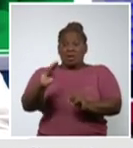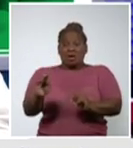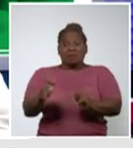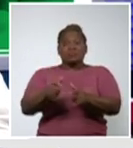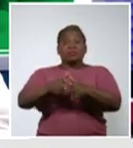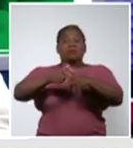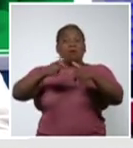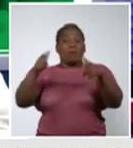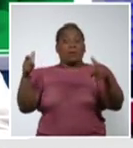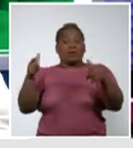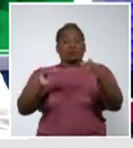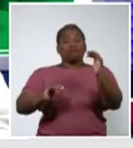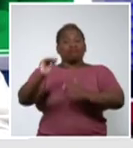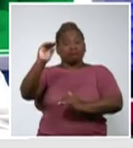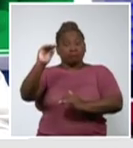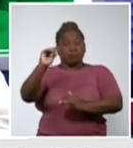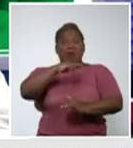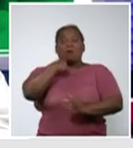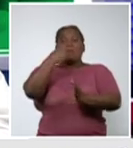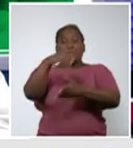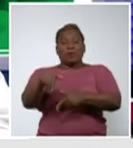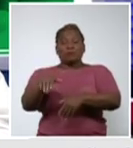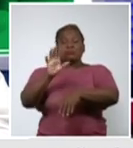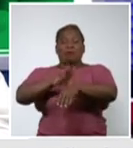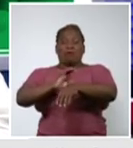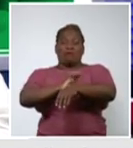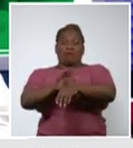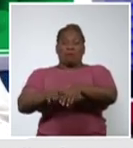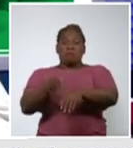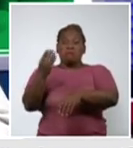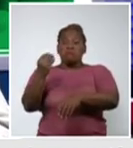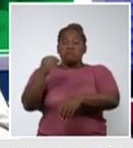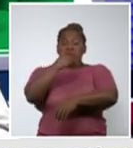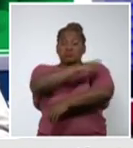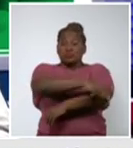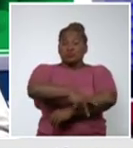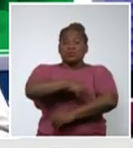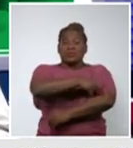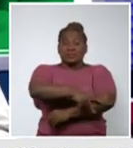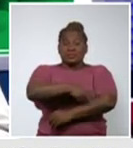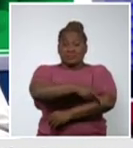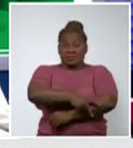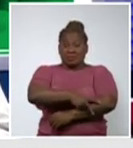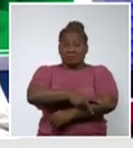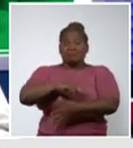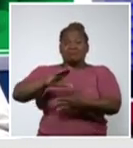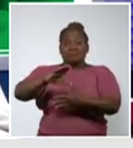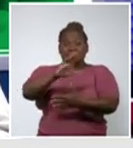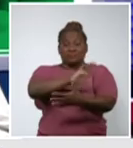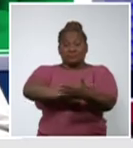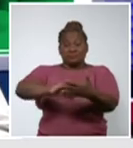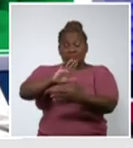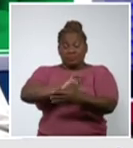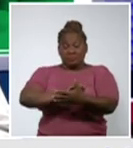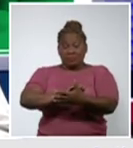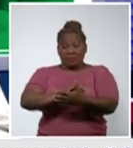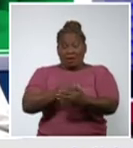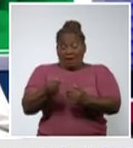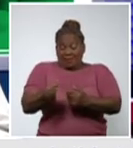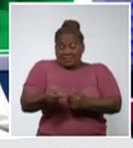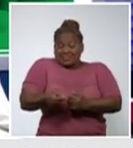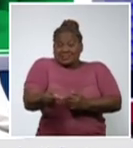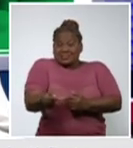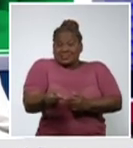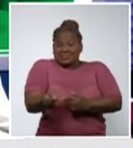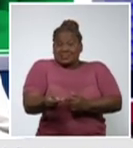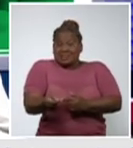que muchos de los países, que varios países de la región son frontera con Brasil,